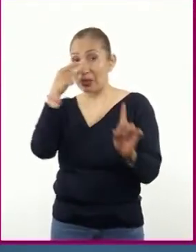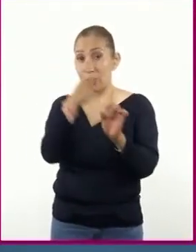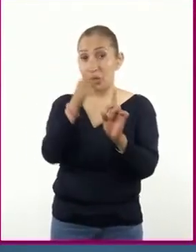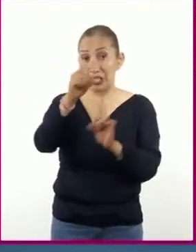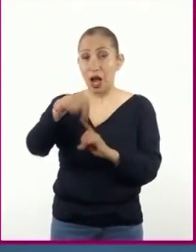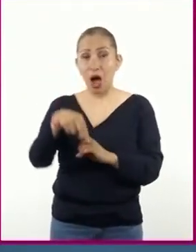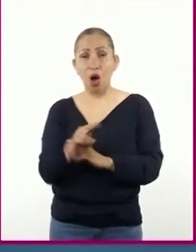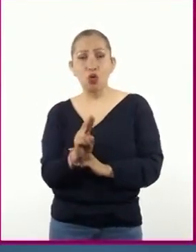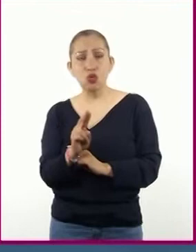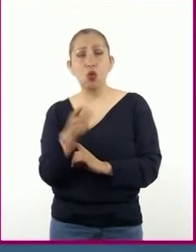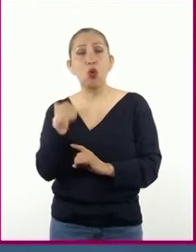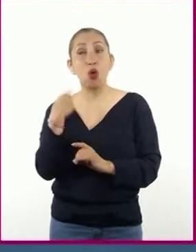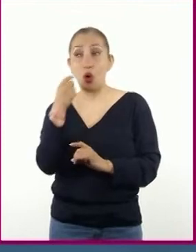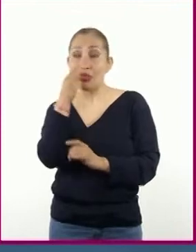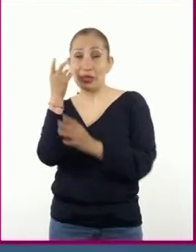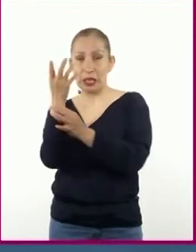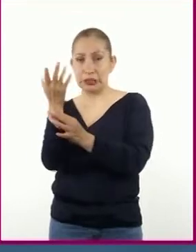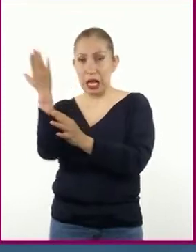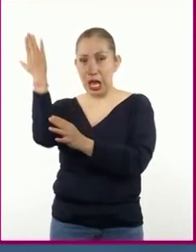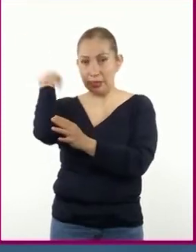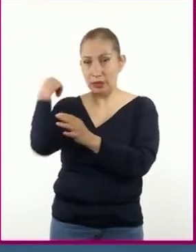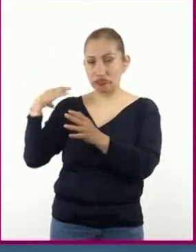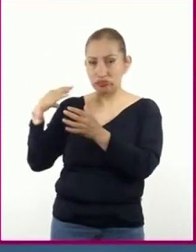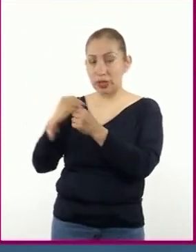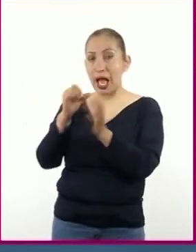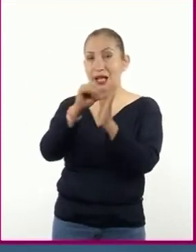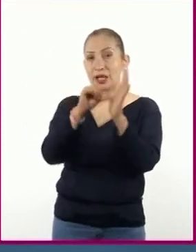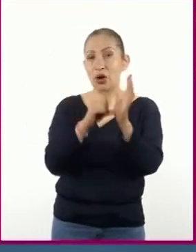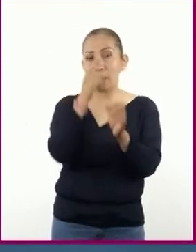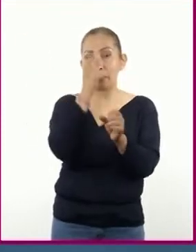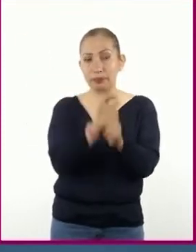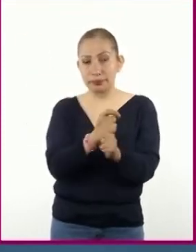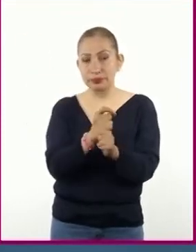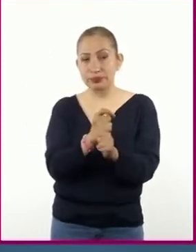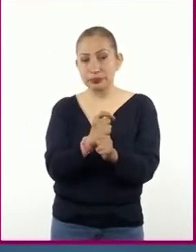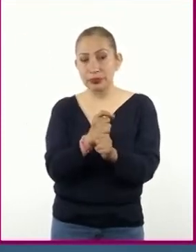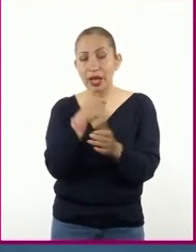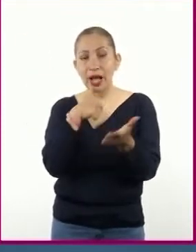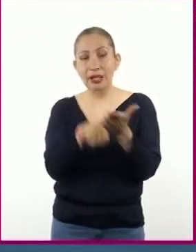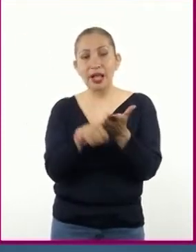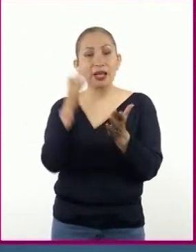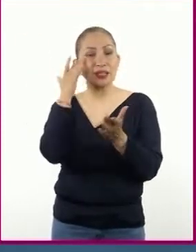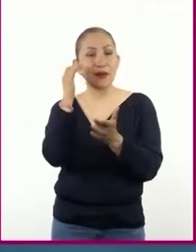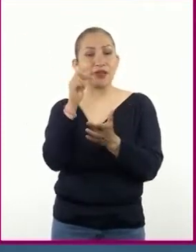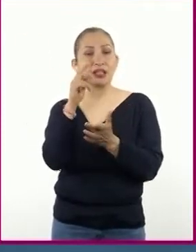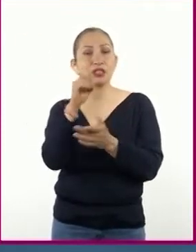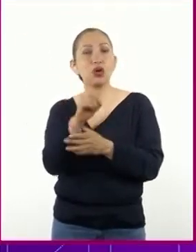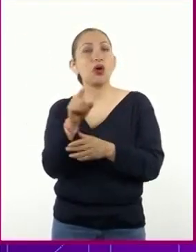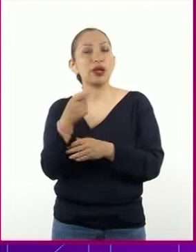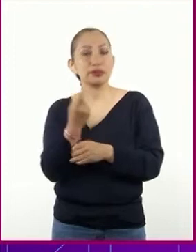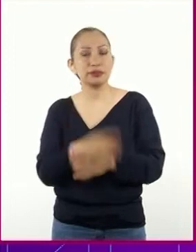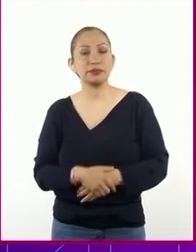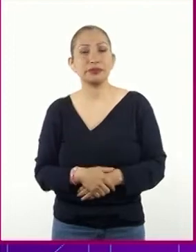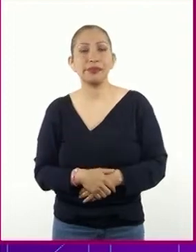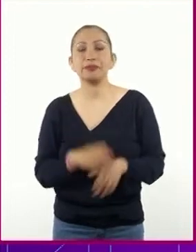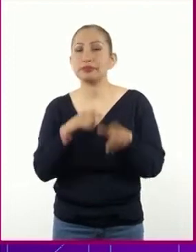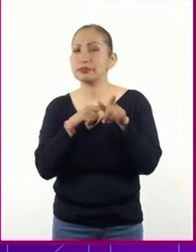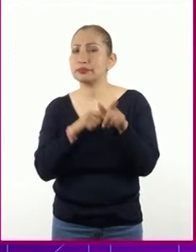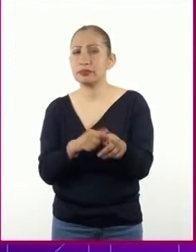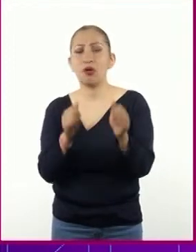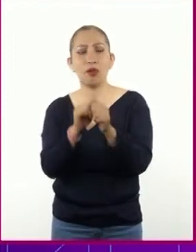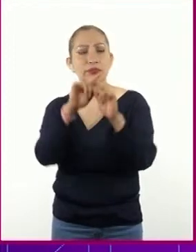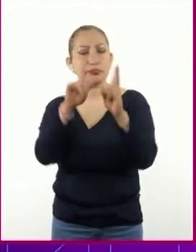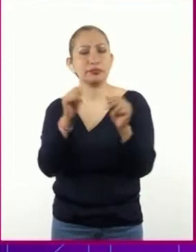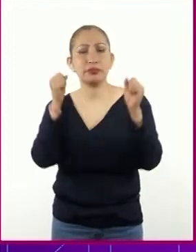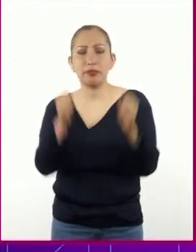Naciones Unidas, de acuerdo a lo mencionado en el artículo primero de la Carta de San Francisco, es mantener la paz y